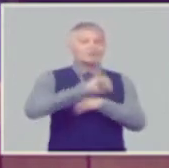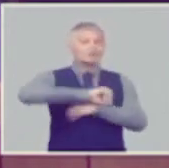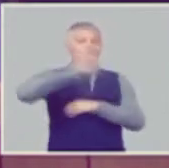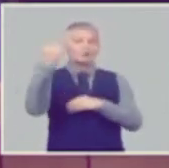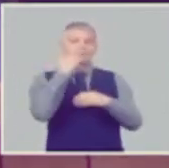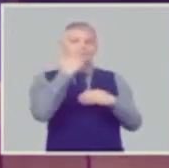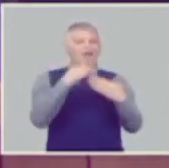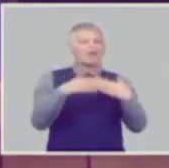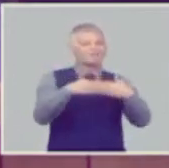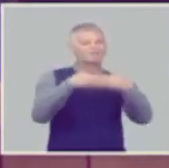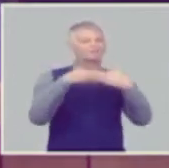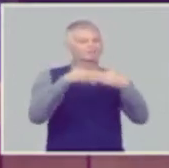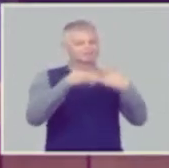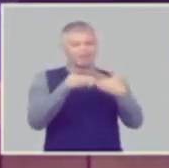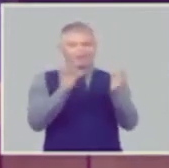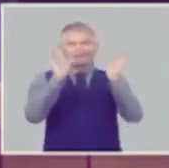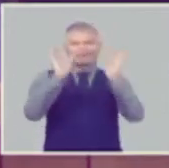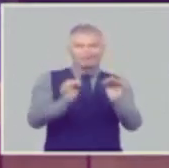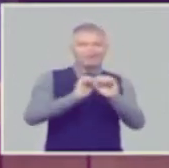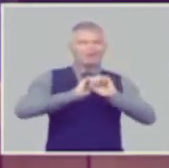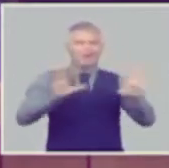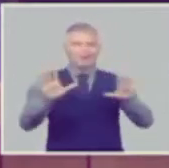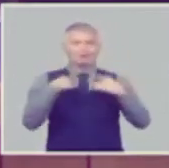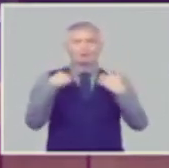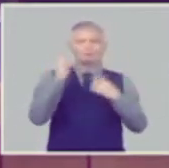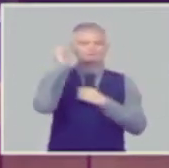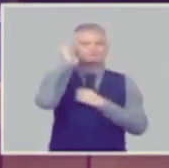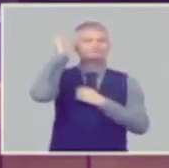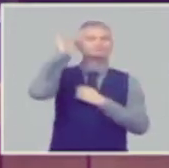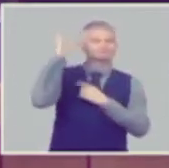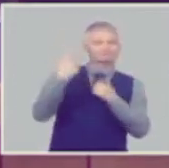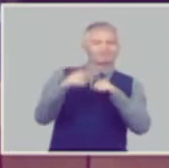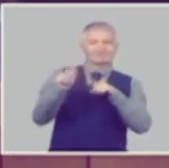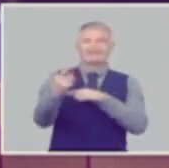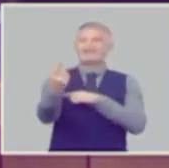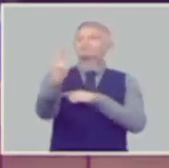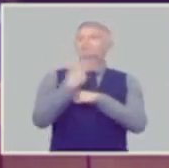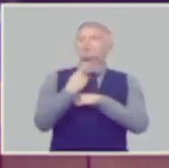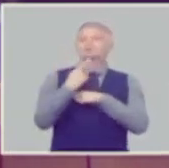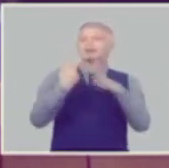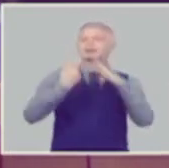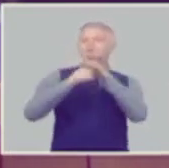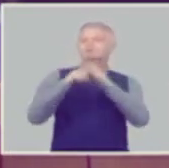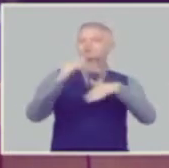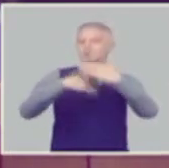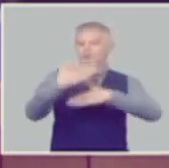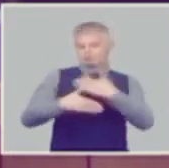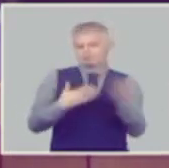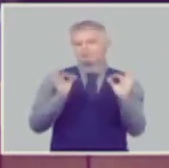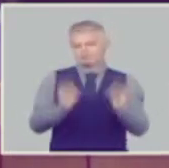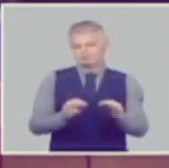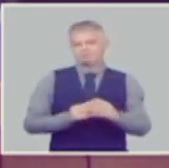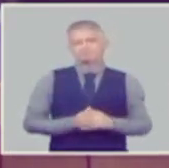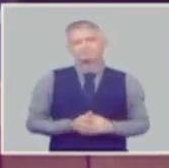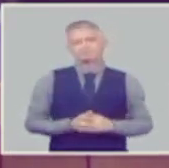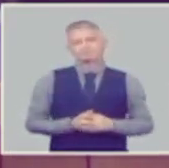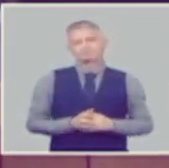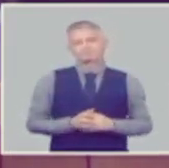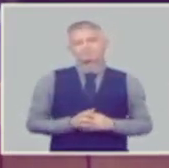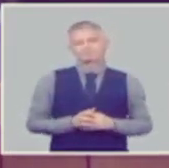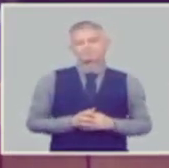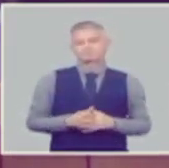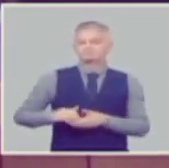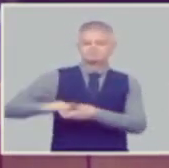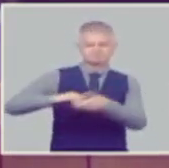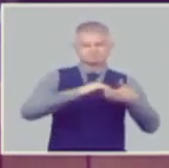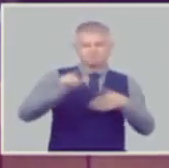flexibilidad, objetividad e innovación en la respuesta a los problemas y la búsqueda de soluciones. Compañeras